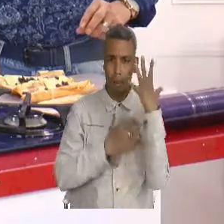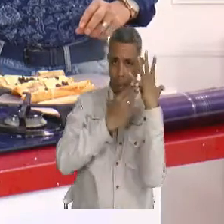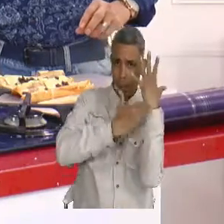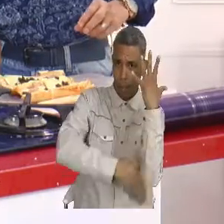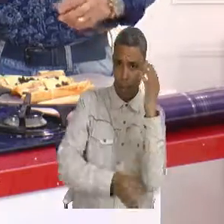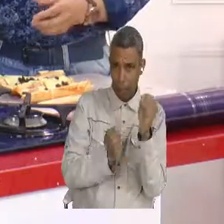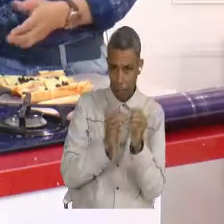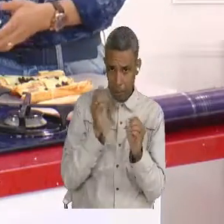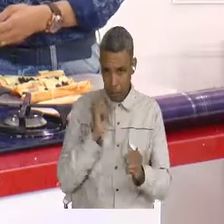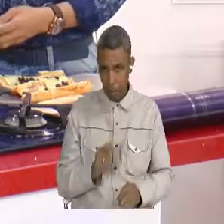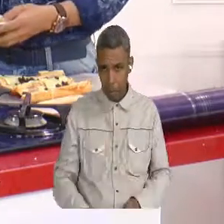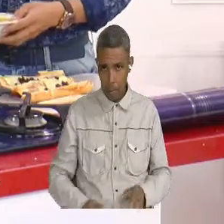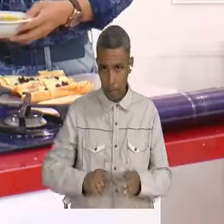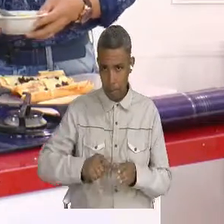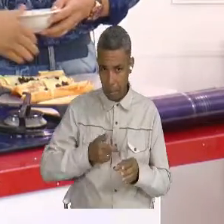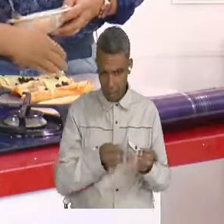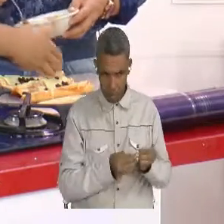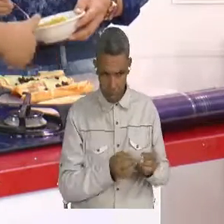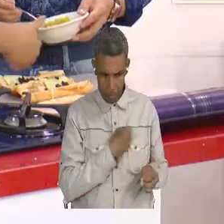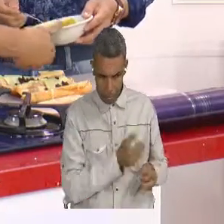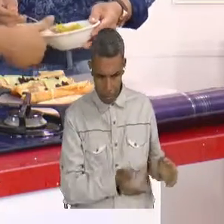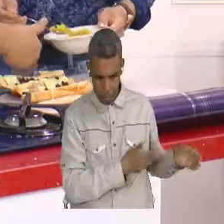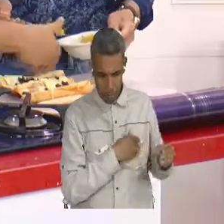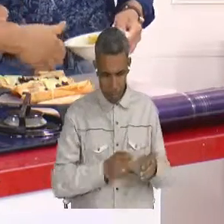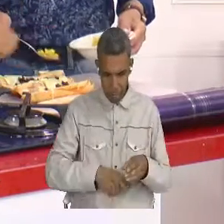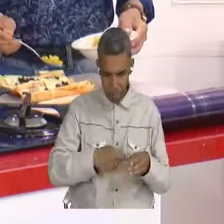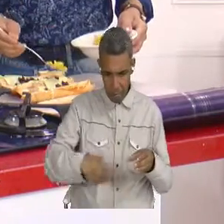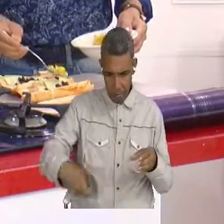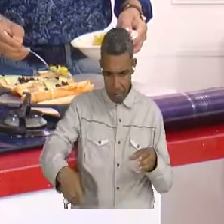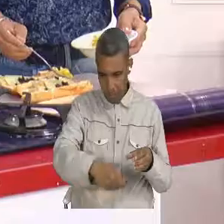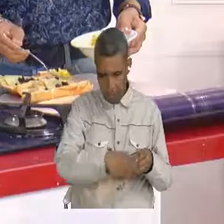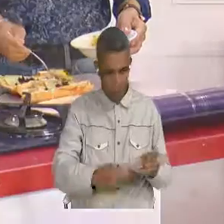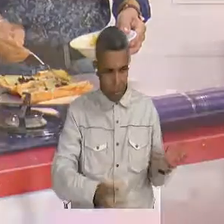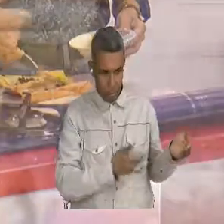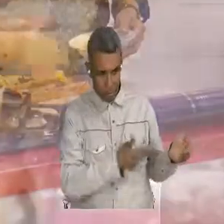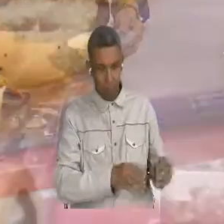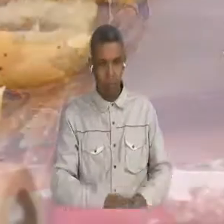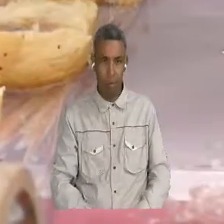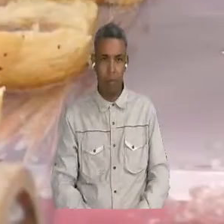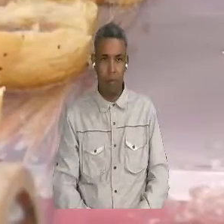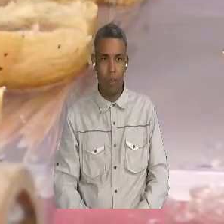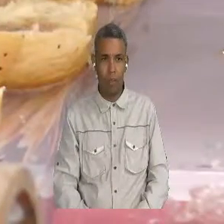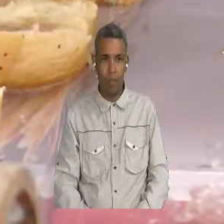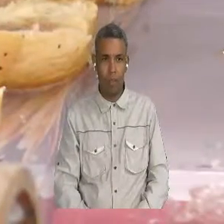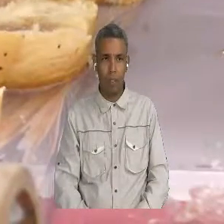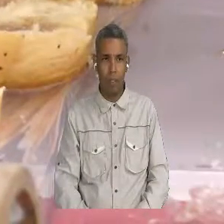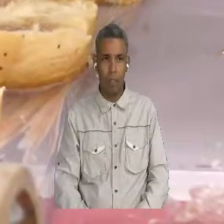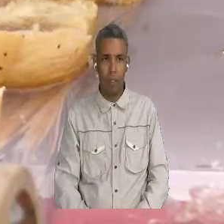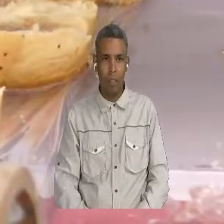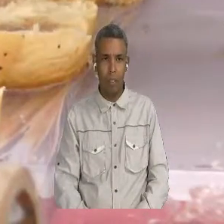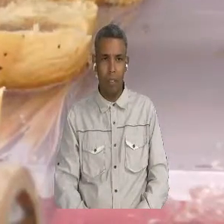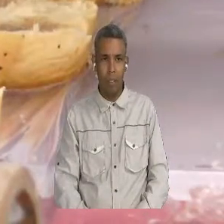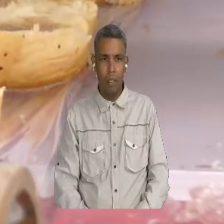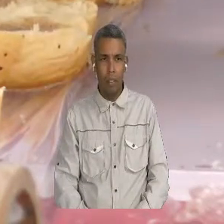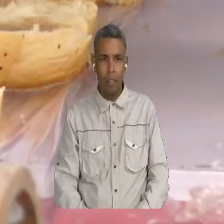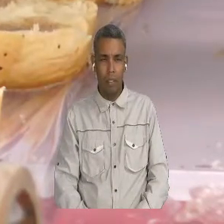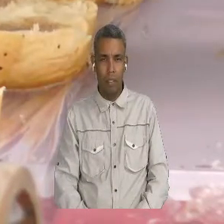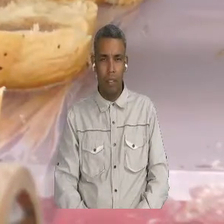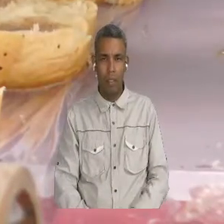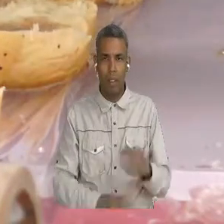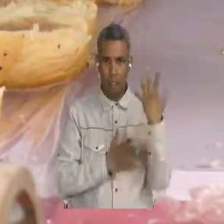cucharita, si quiere adiciónela, de pronto en estos dos laditos, que esto lo que está sobrando acá es lo que nos va a